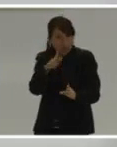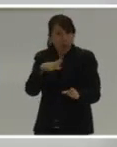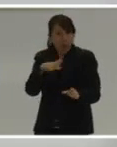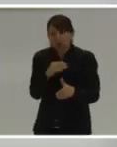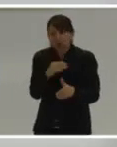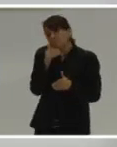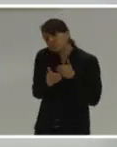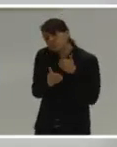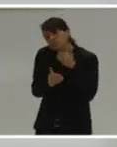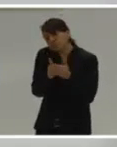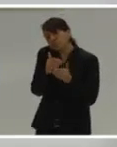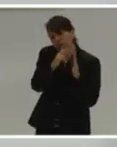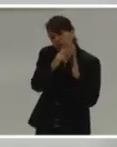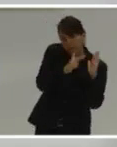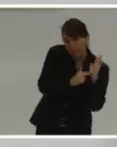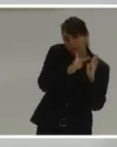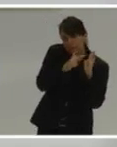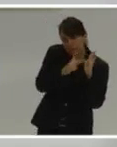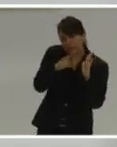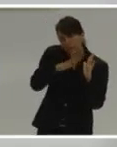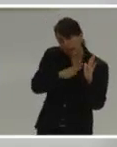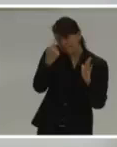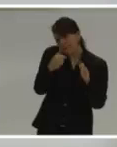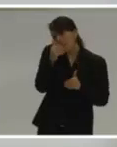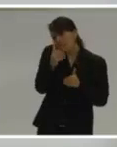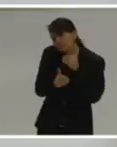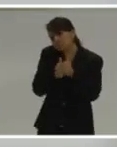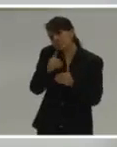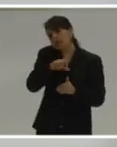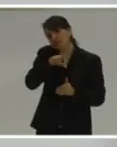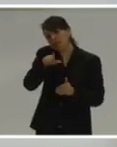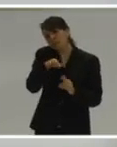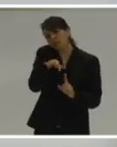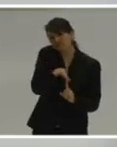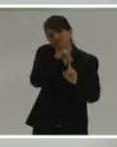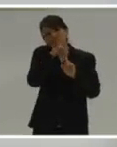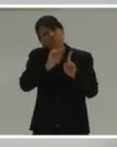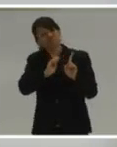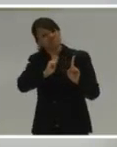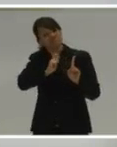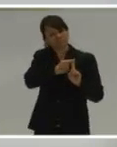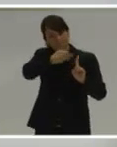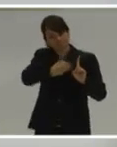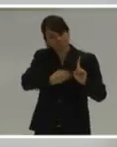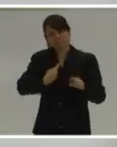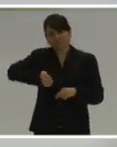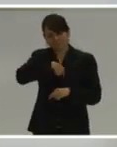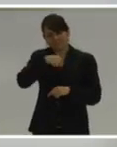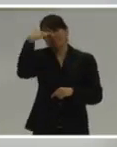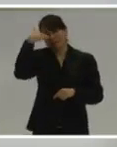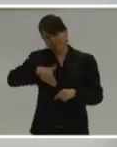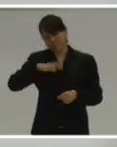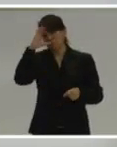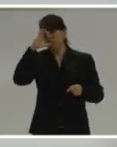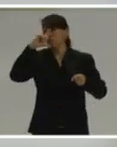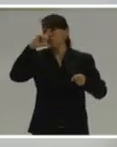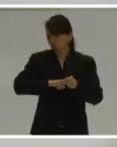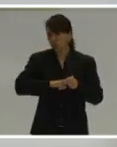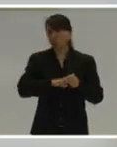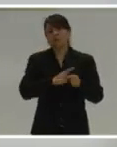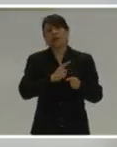propios. Nosotros reconocemos que como pueblos, cultura con identidad, sistemas